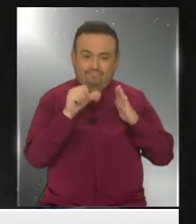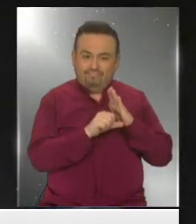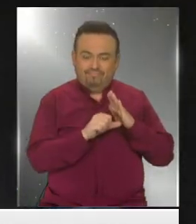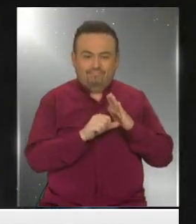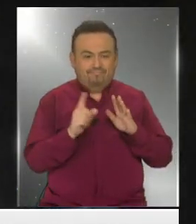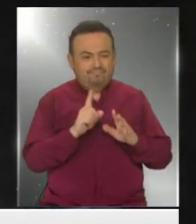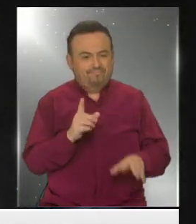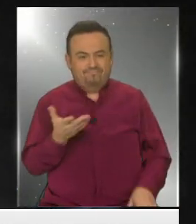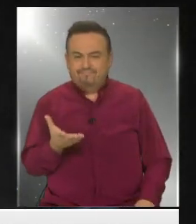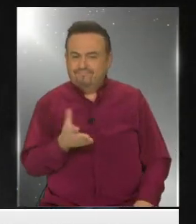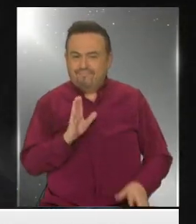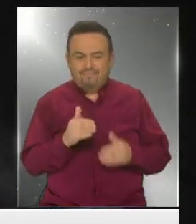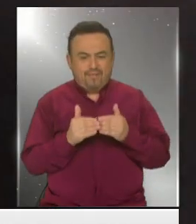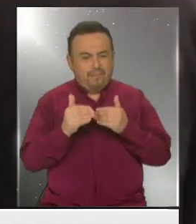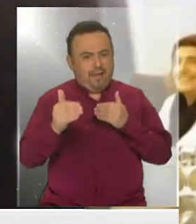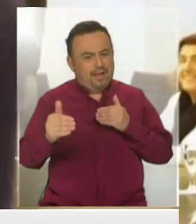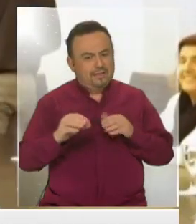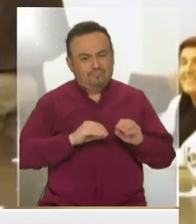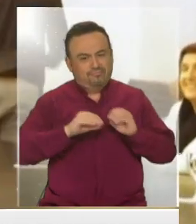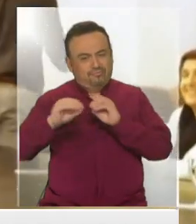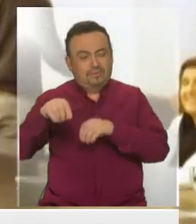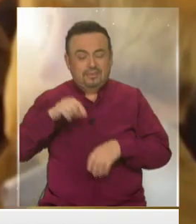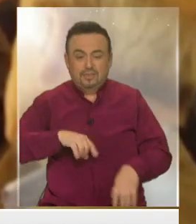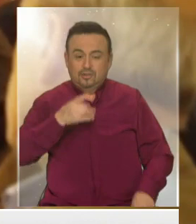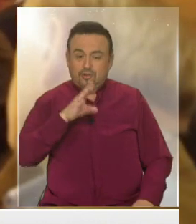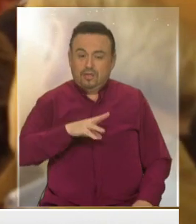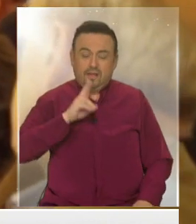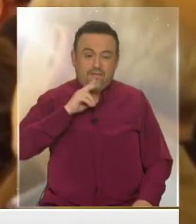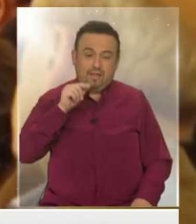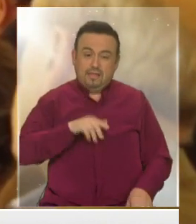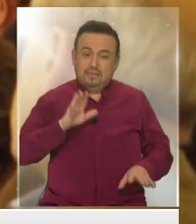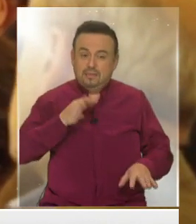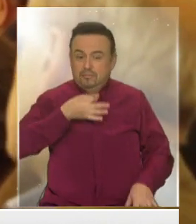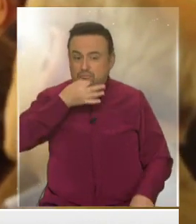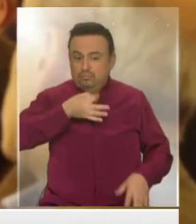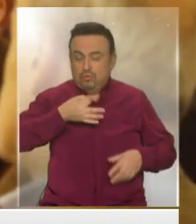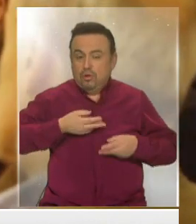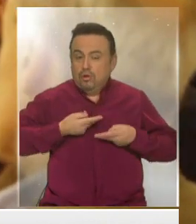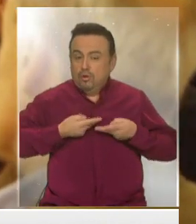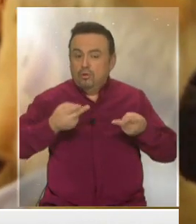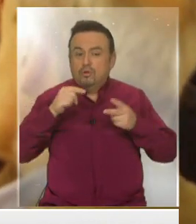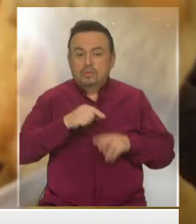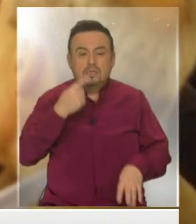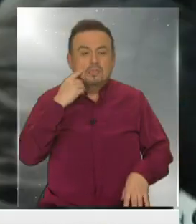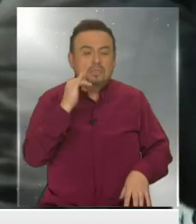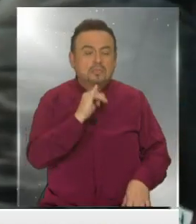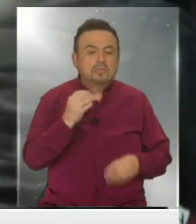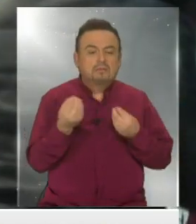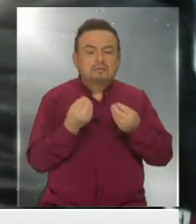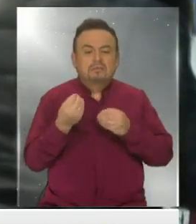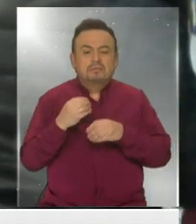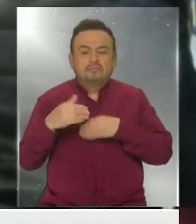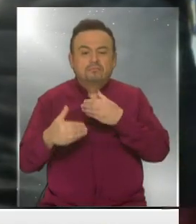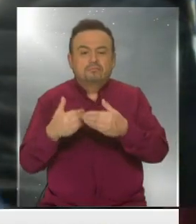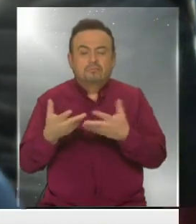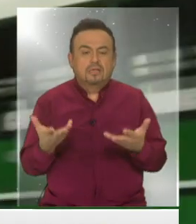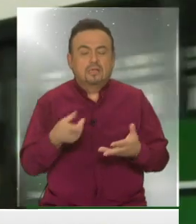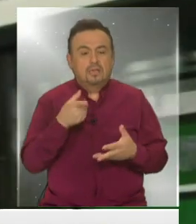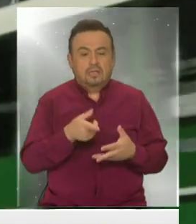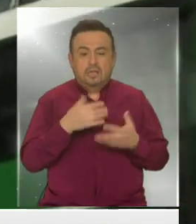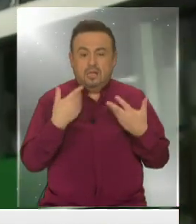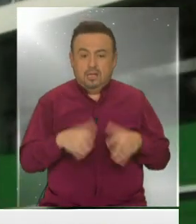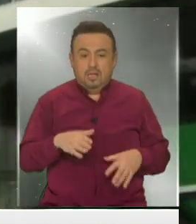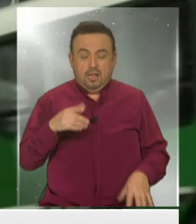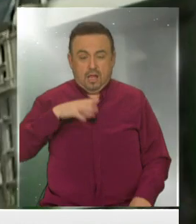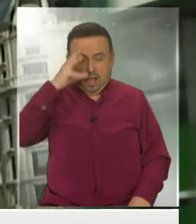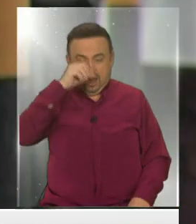miento se ve un poco más lejano y sólo este viernes en una esperada vocería del gobierno se conocerán los próximos pasos en tanto los